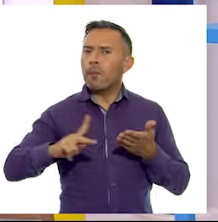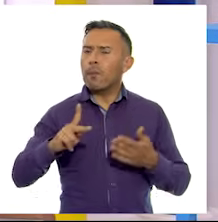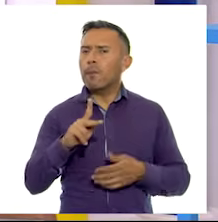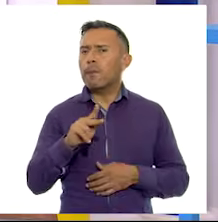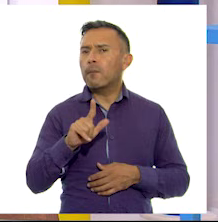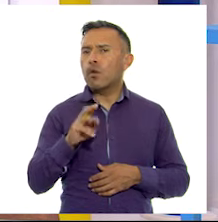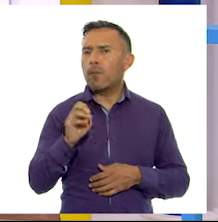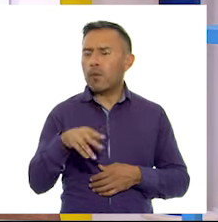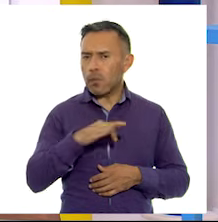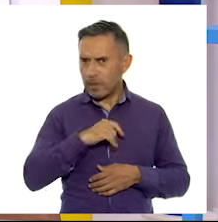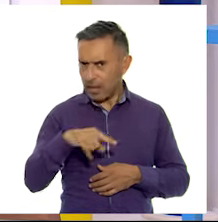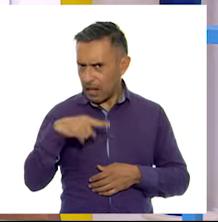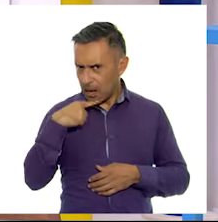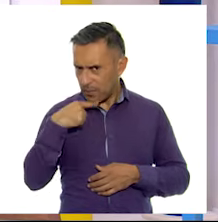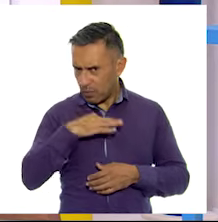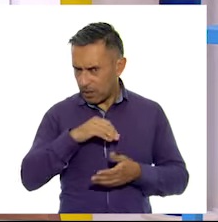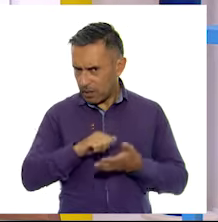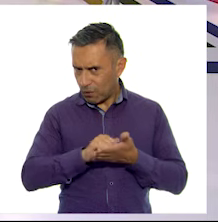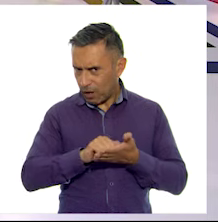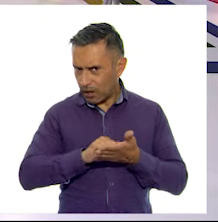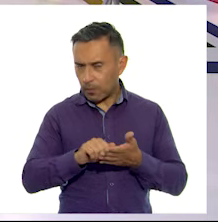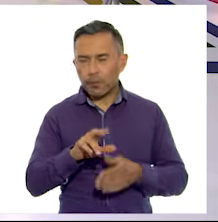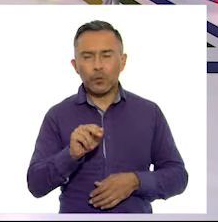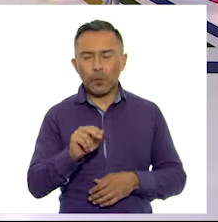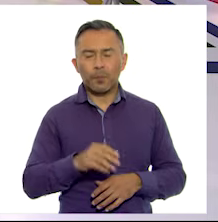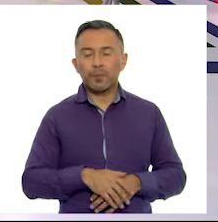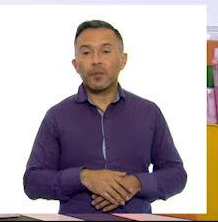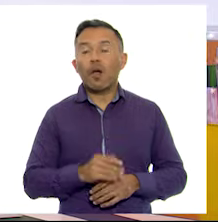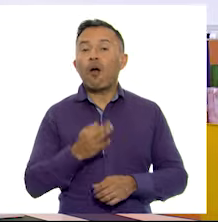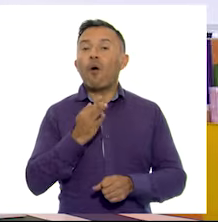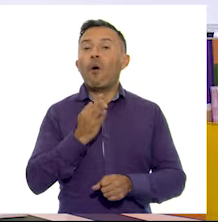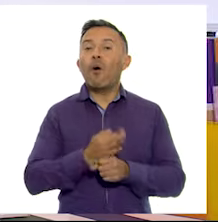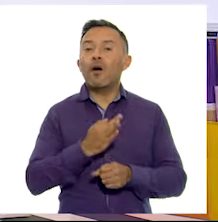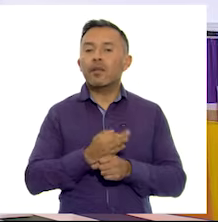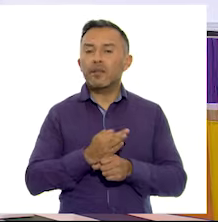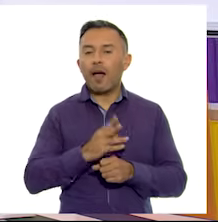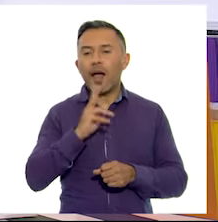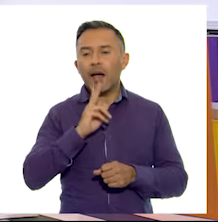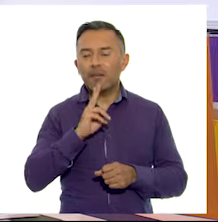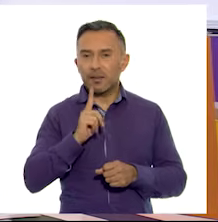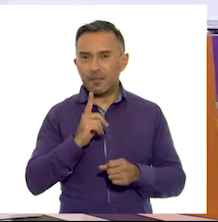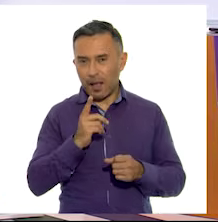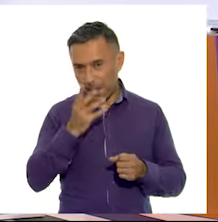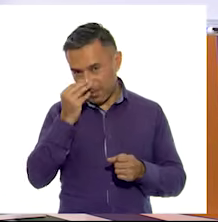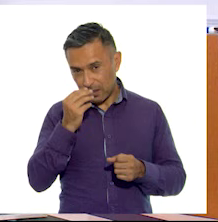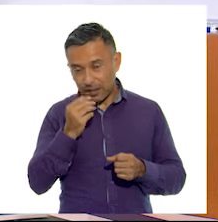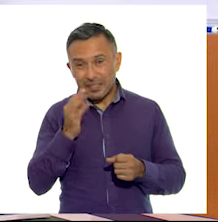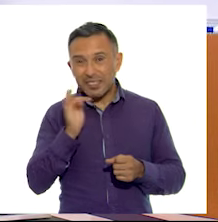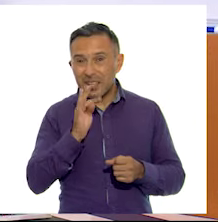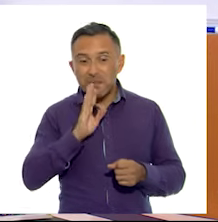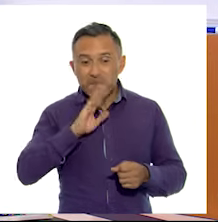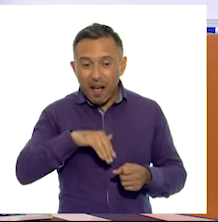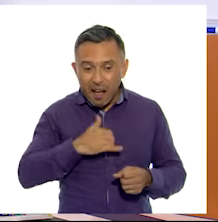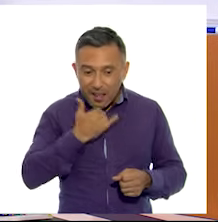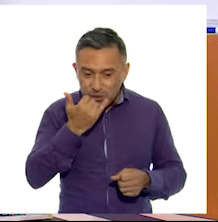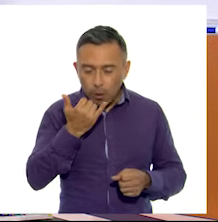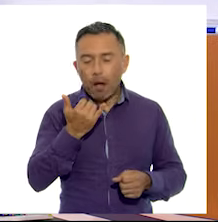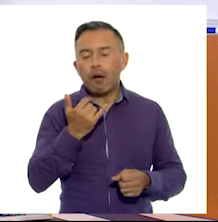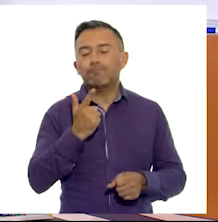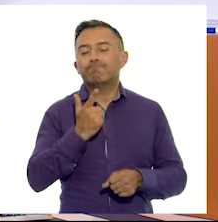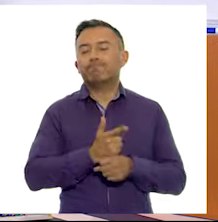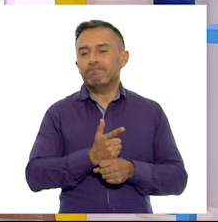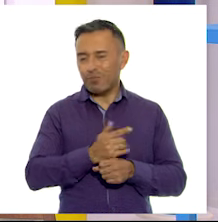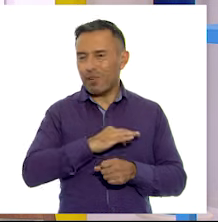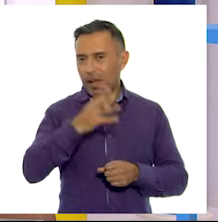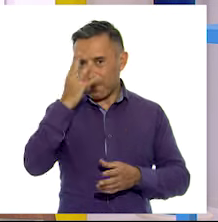un lápiz para borrar? No. Ahora vamos a tratar de experimentar y si nos equivocamos, vamos a usar esos errores. ¿Te parece bien?